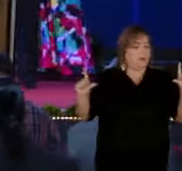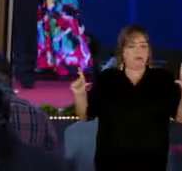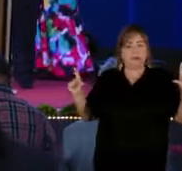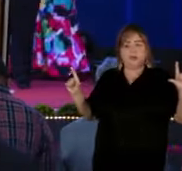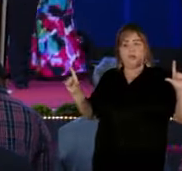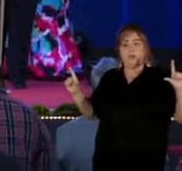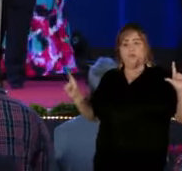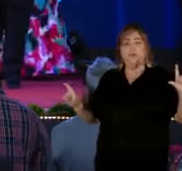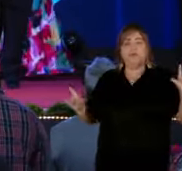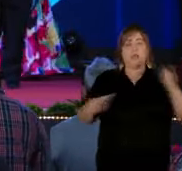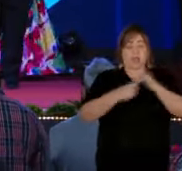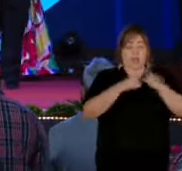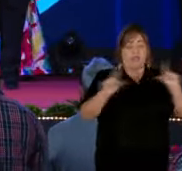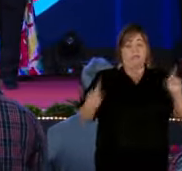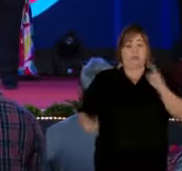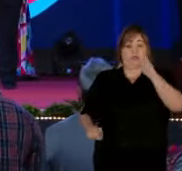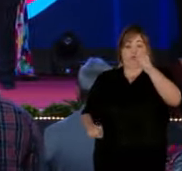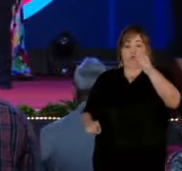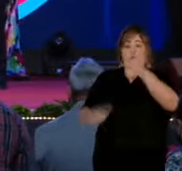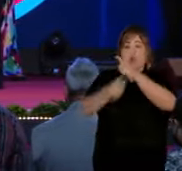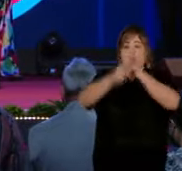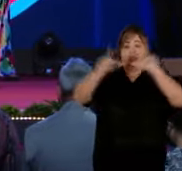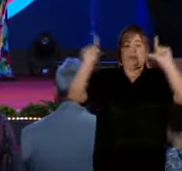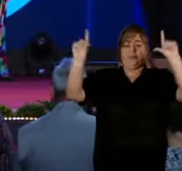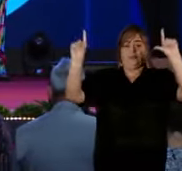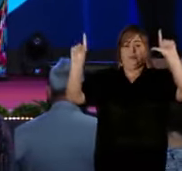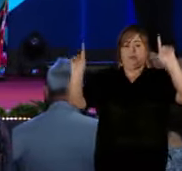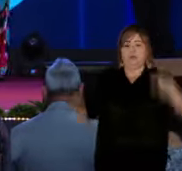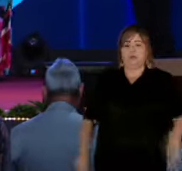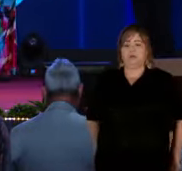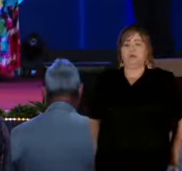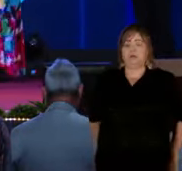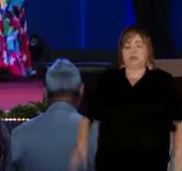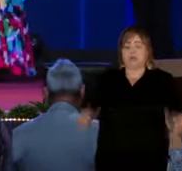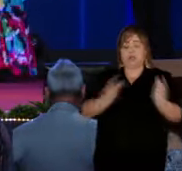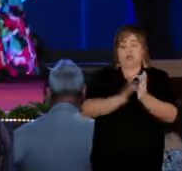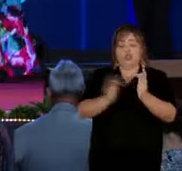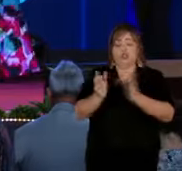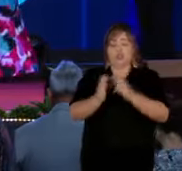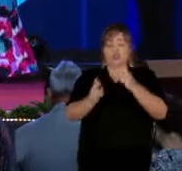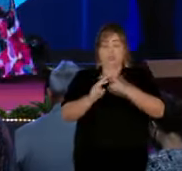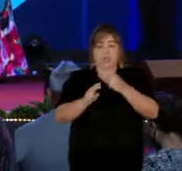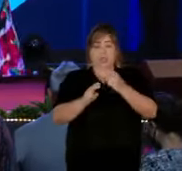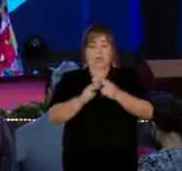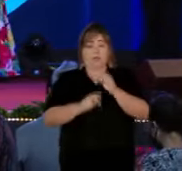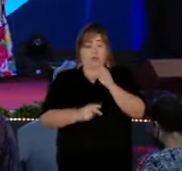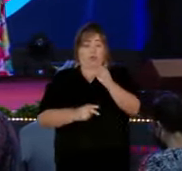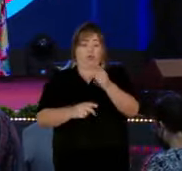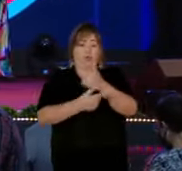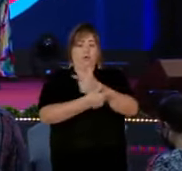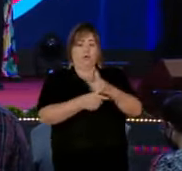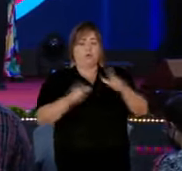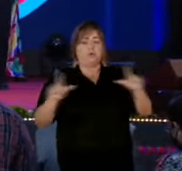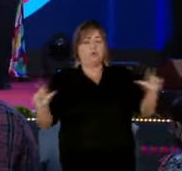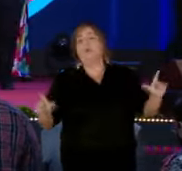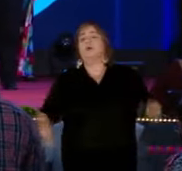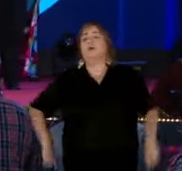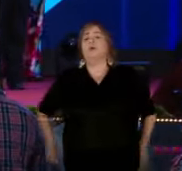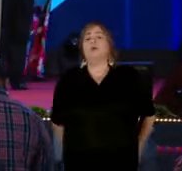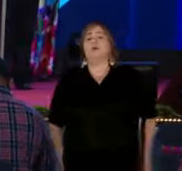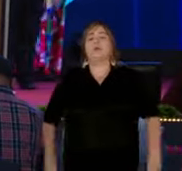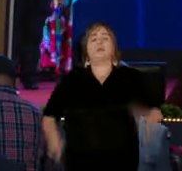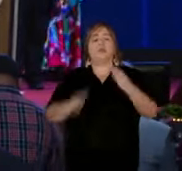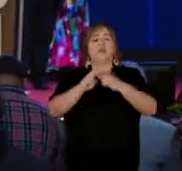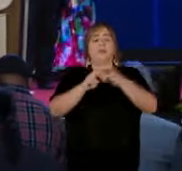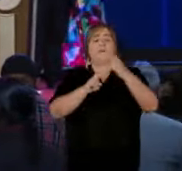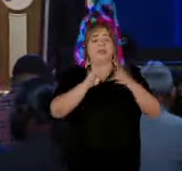Eres libre, eres libre. In Jesus' name, I rebuke. En el nombre